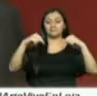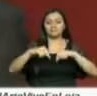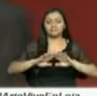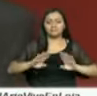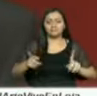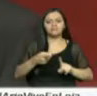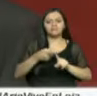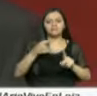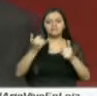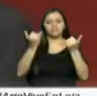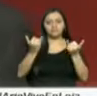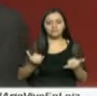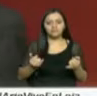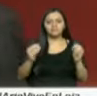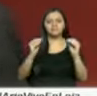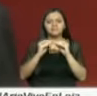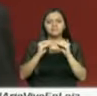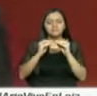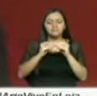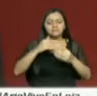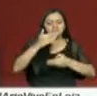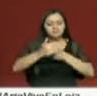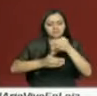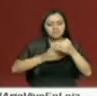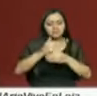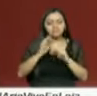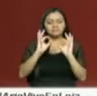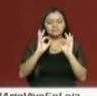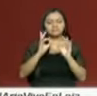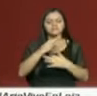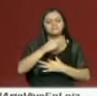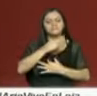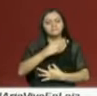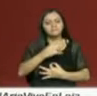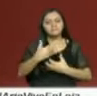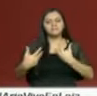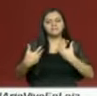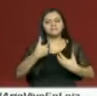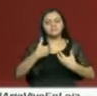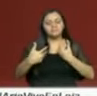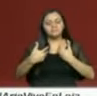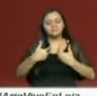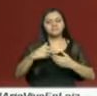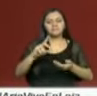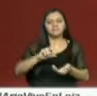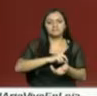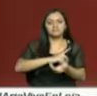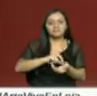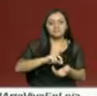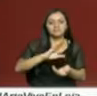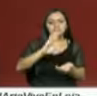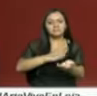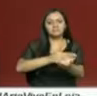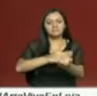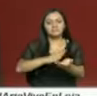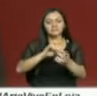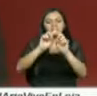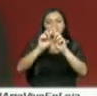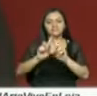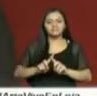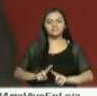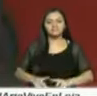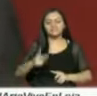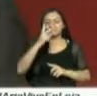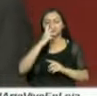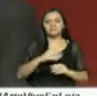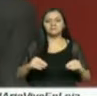hoy, sacudiendo las fibras del gusto por el teatro, por la danza, la música, los espectáculos